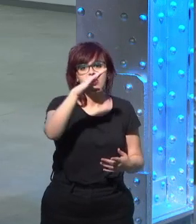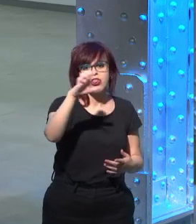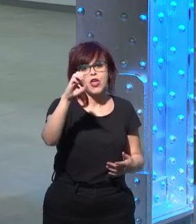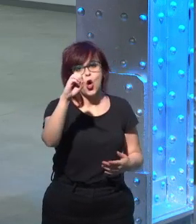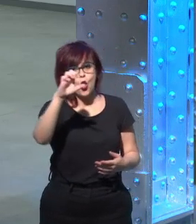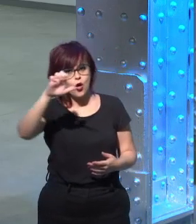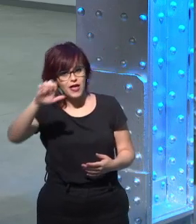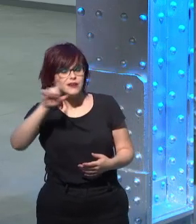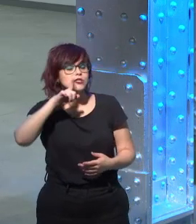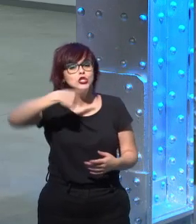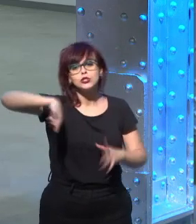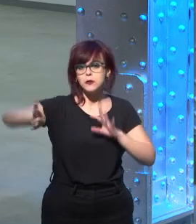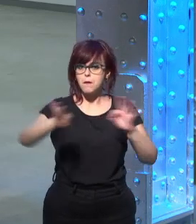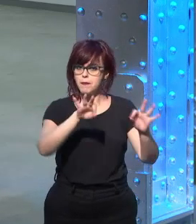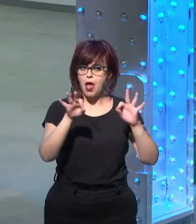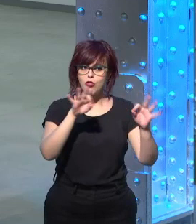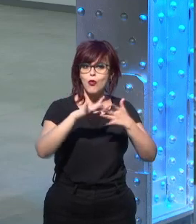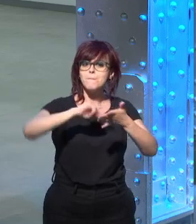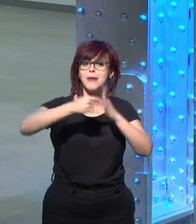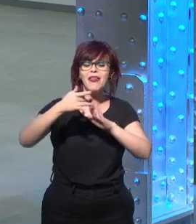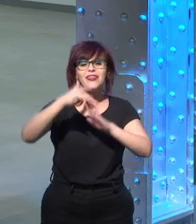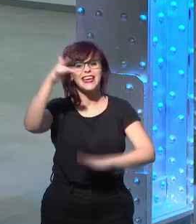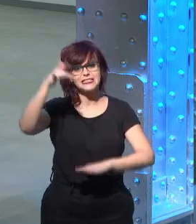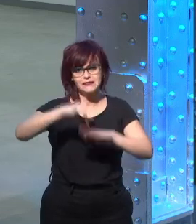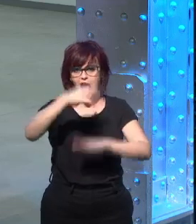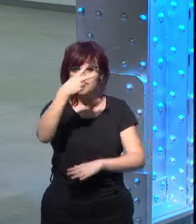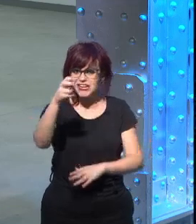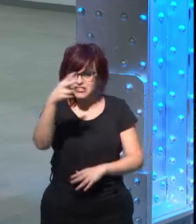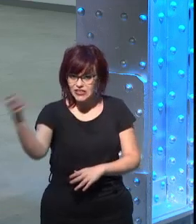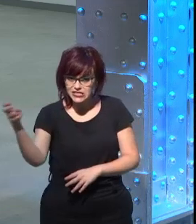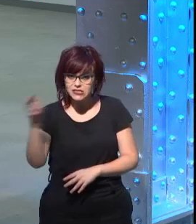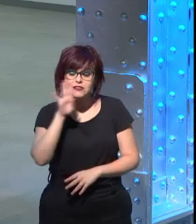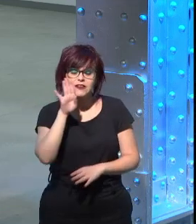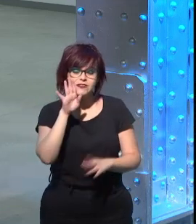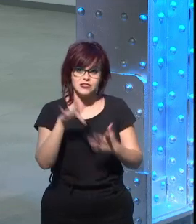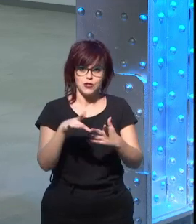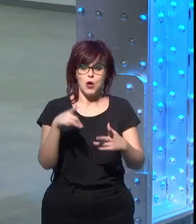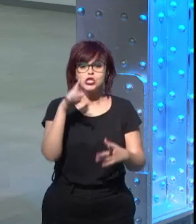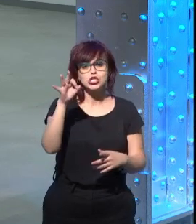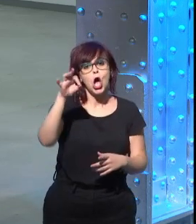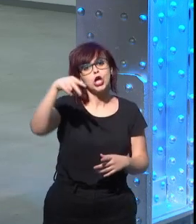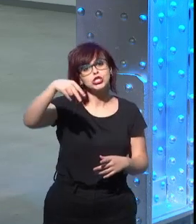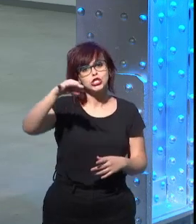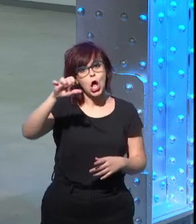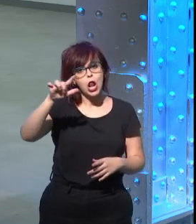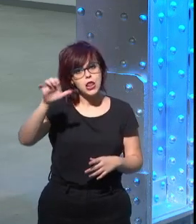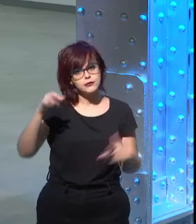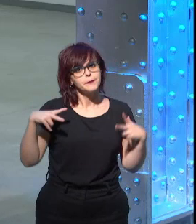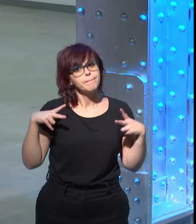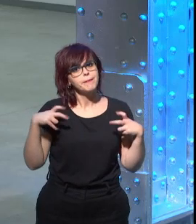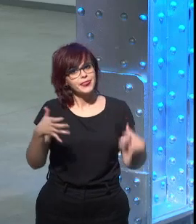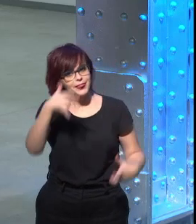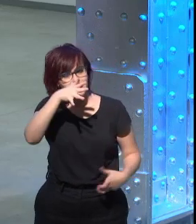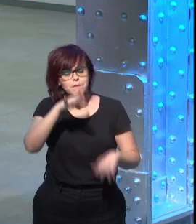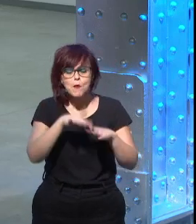COE hemos preparado este Plan Digital 2020, que, como muy bien anticipaba Sonsoles, se apoya